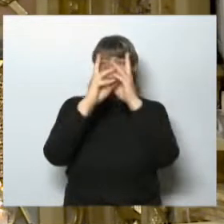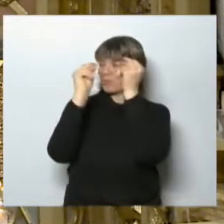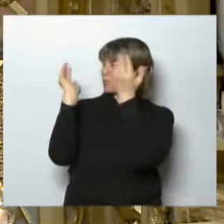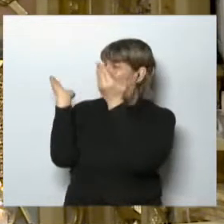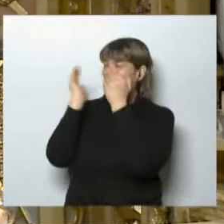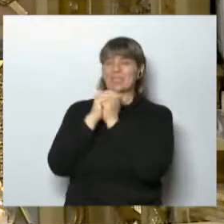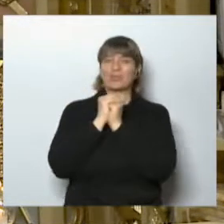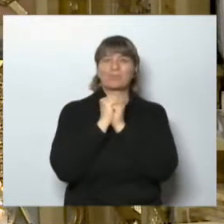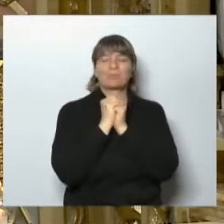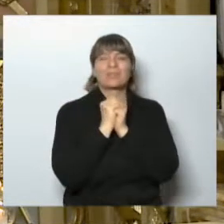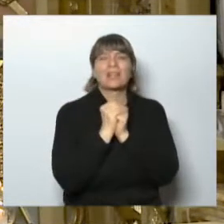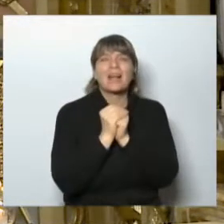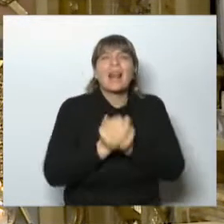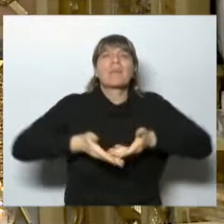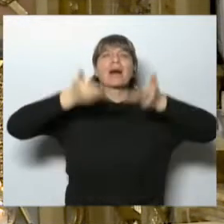ustedes.